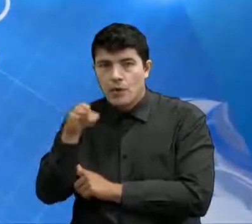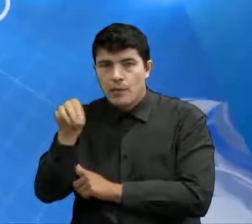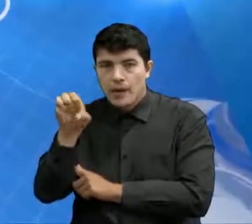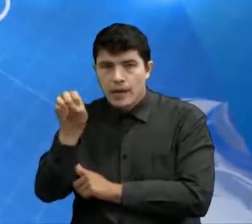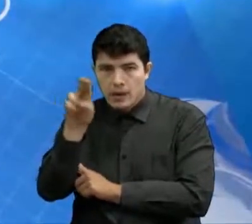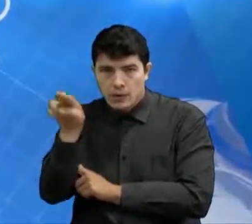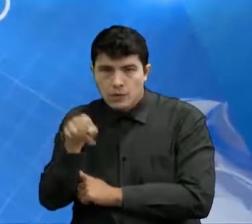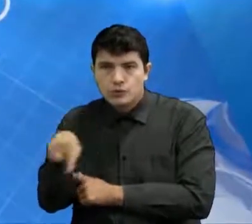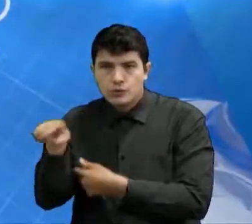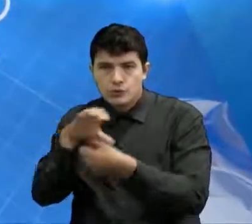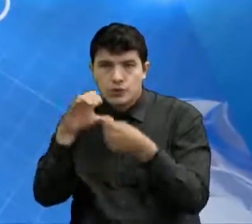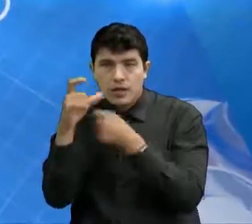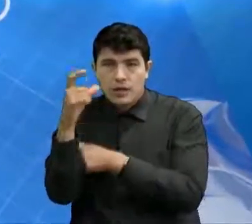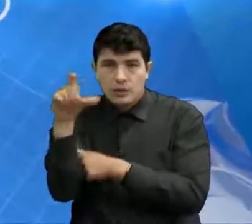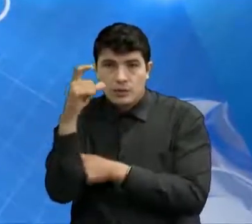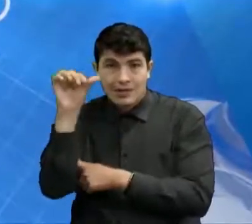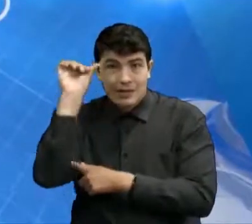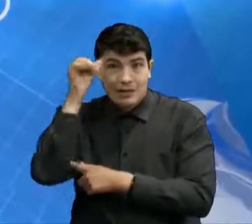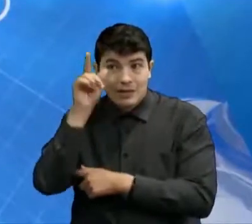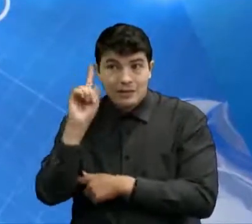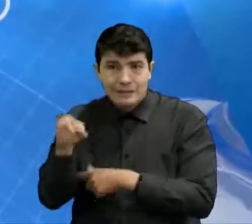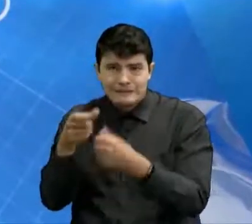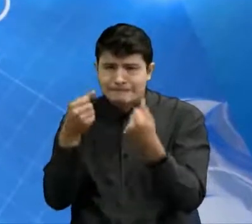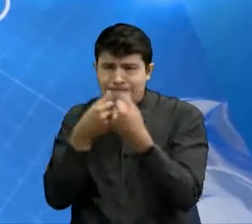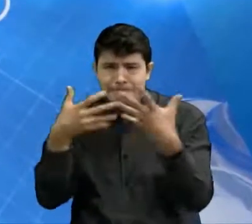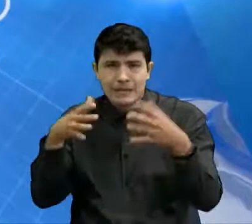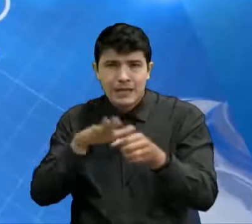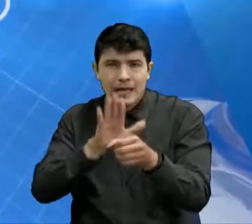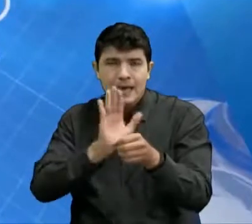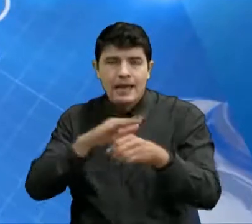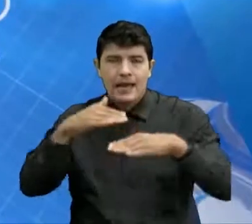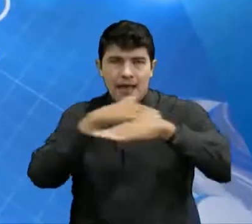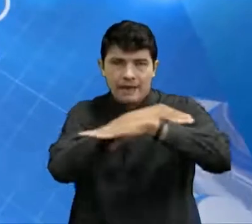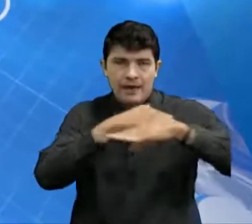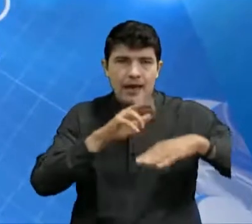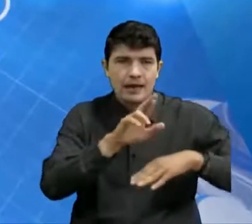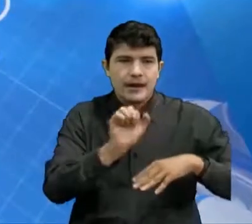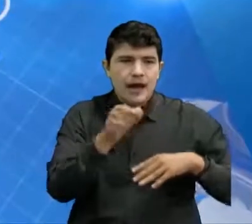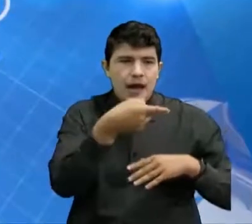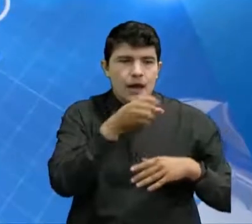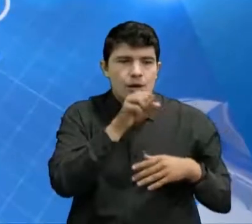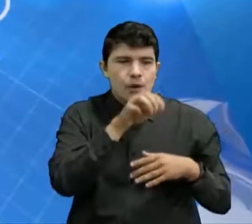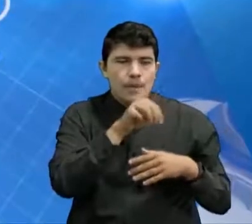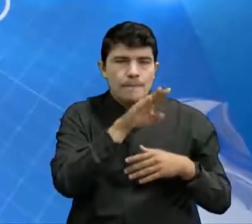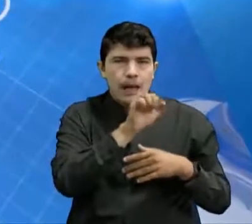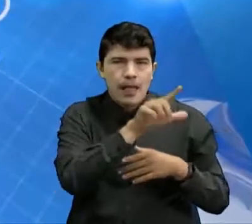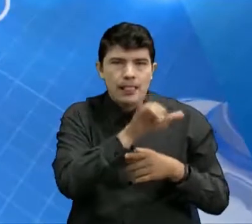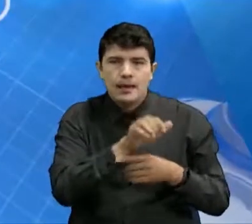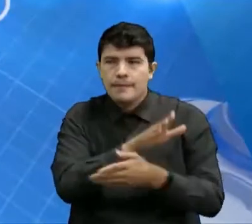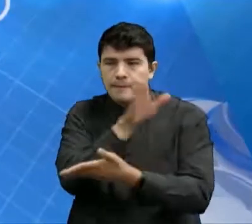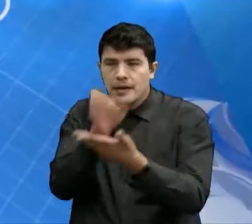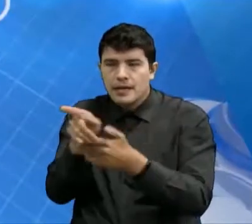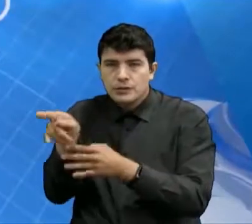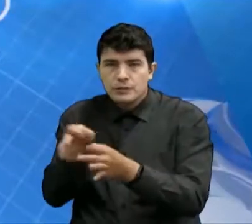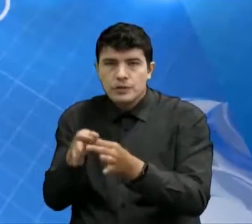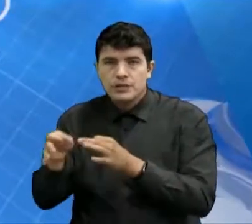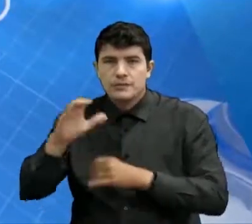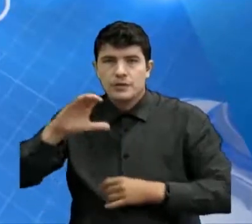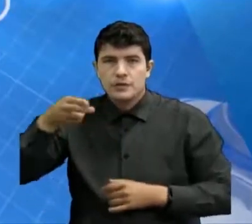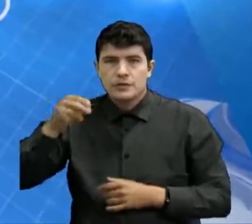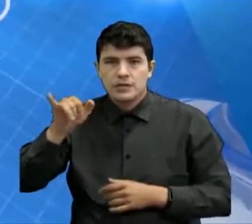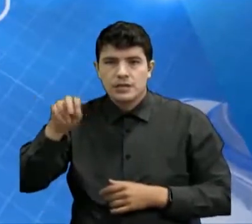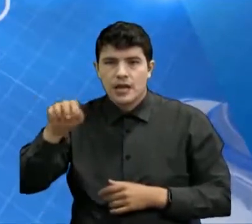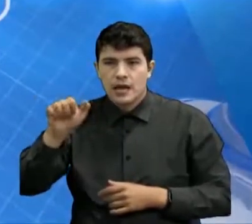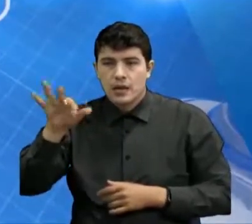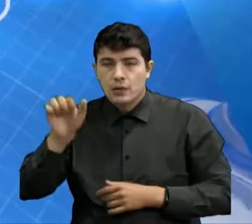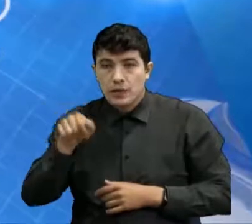Recordamos, accidente de tránsito de una volqueta en la vía que conduce de Ragombalia a Chinácota y el conductor fue trasladado al